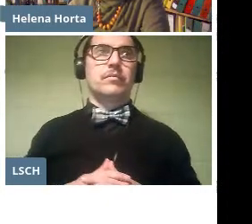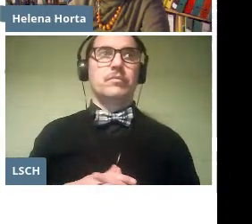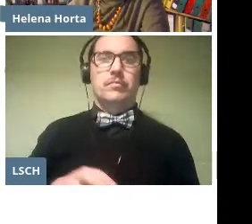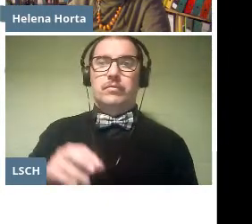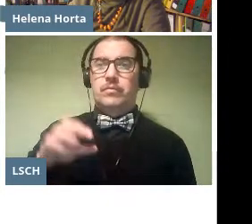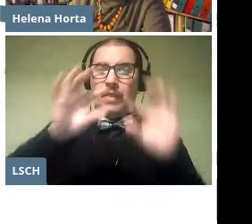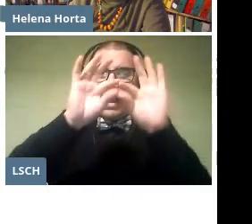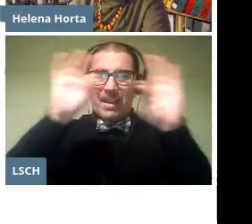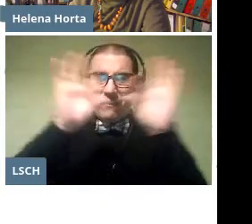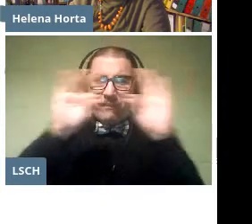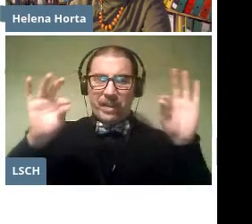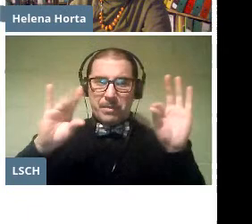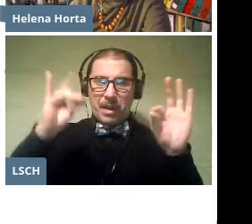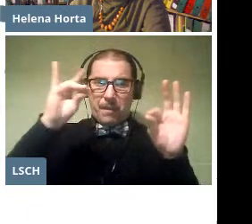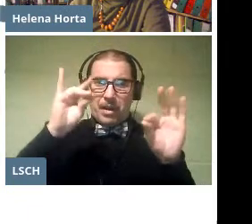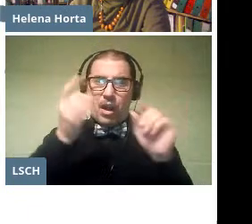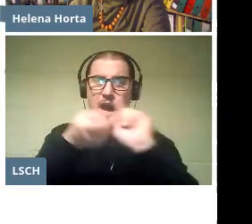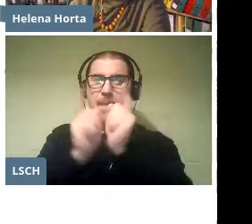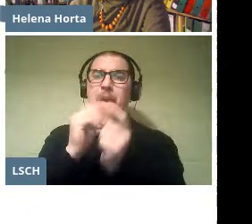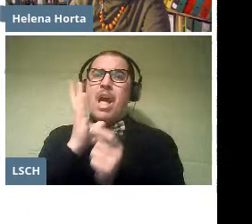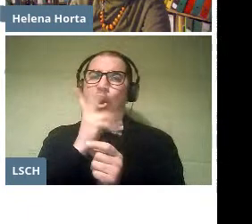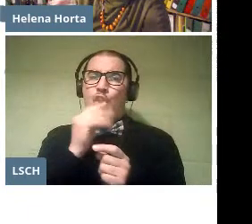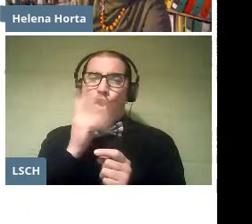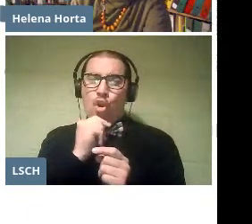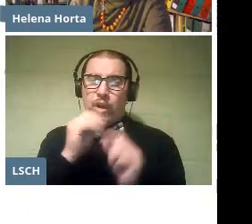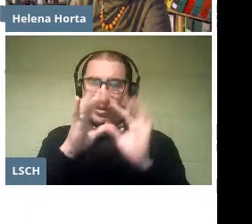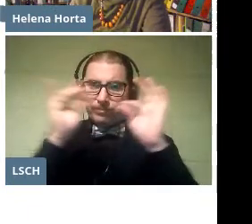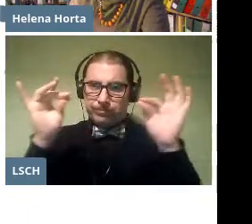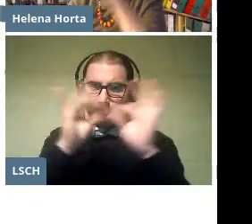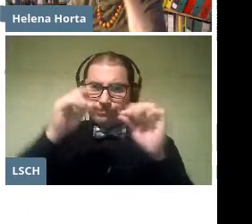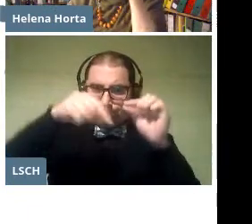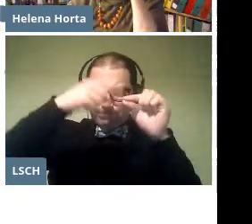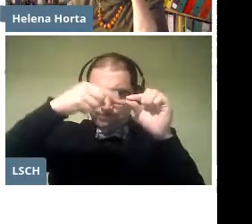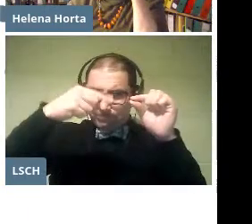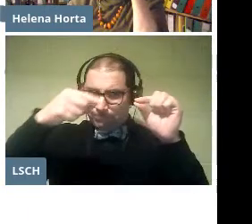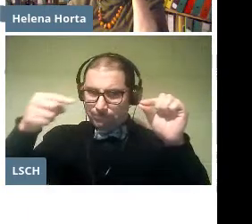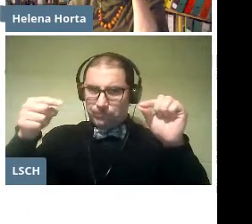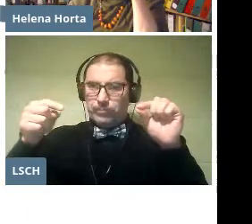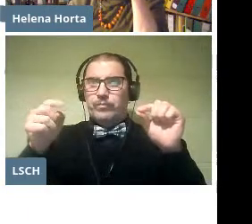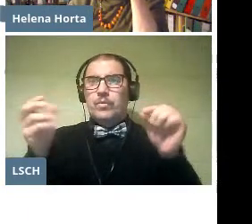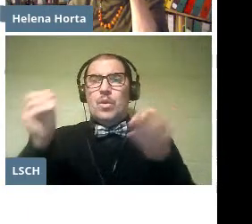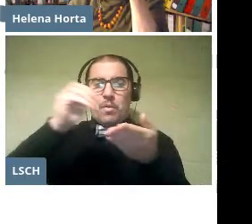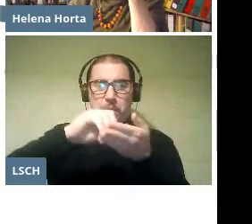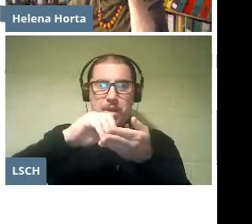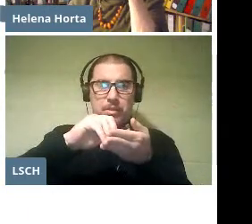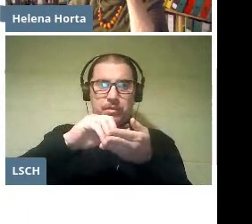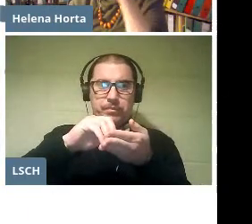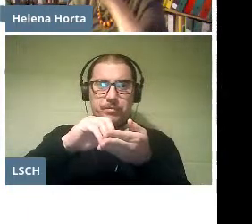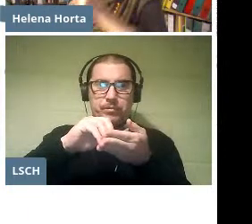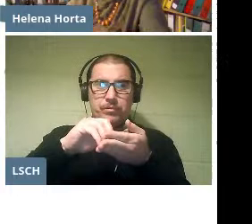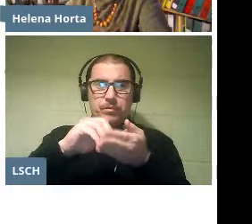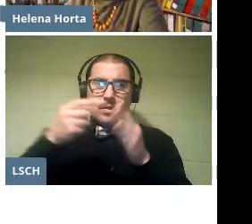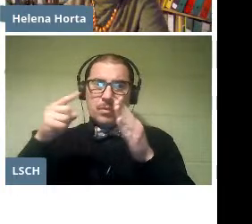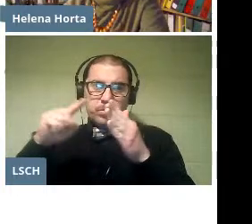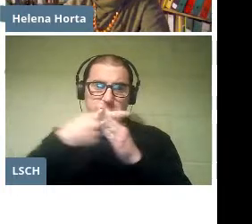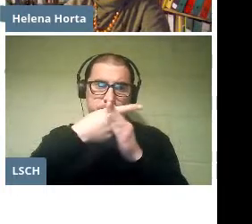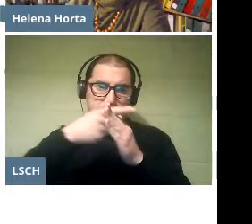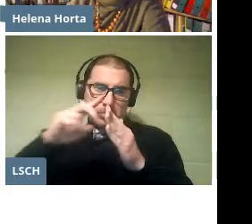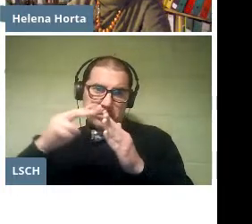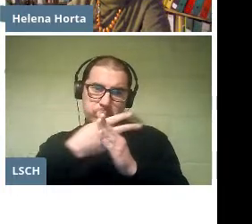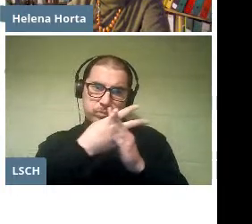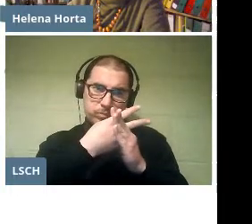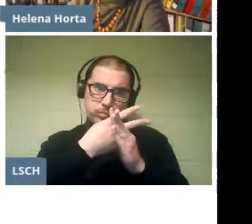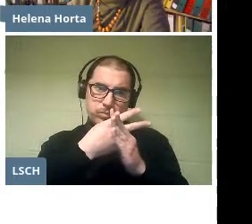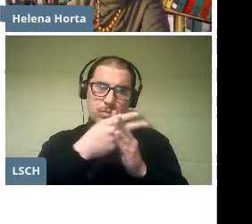fibra de camélido teñida en distintos colores con la incorporación de agujas de